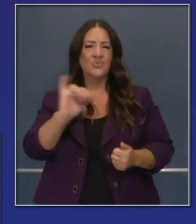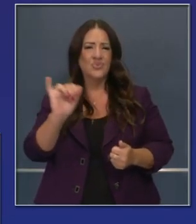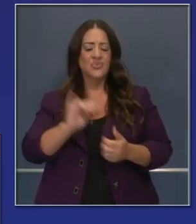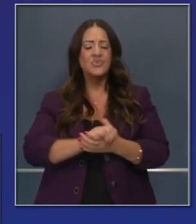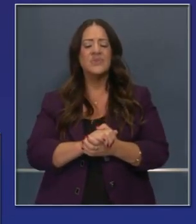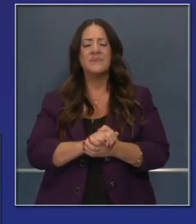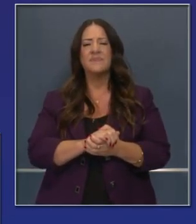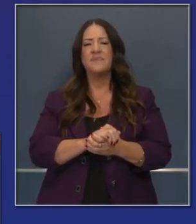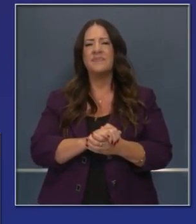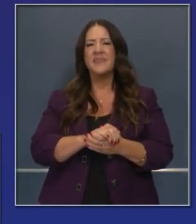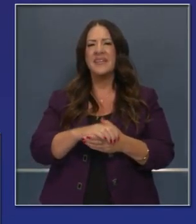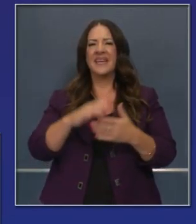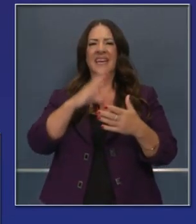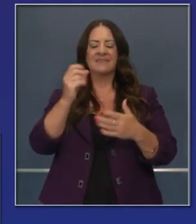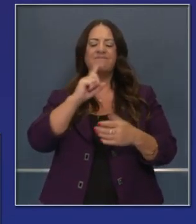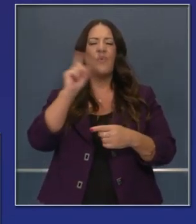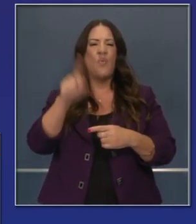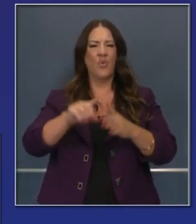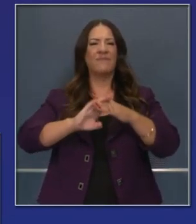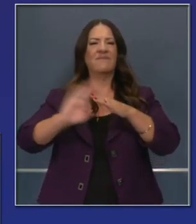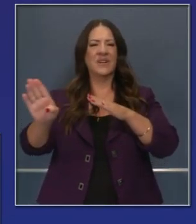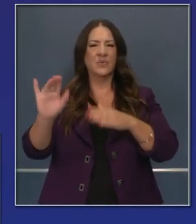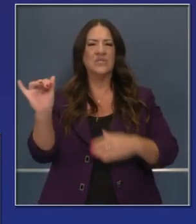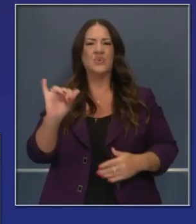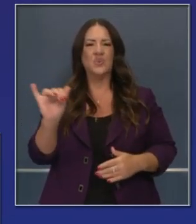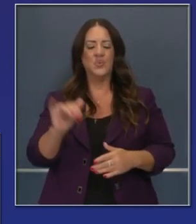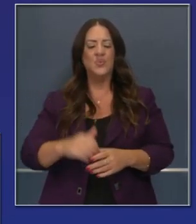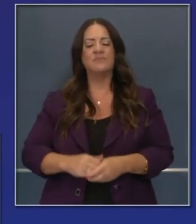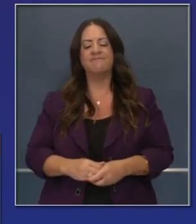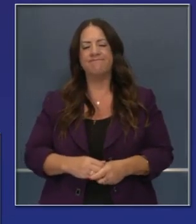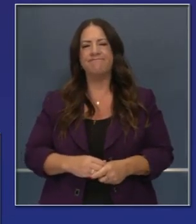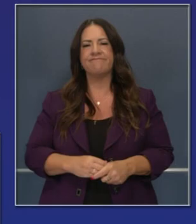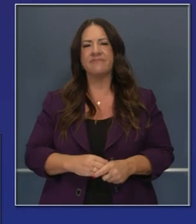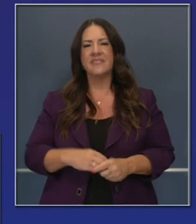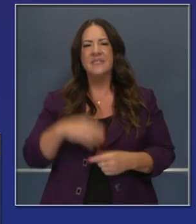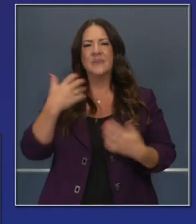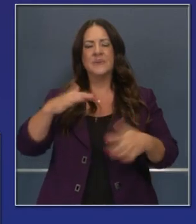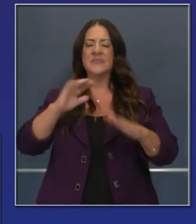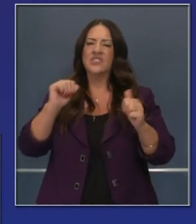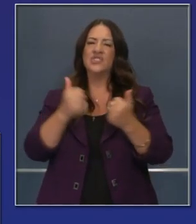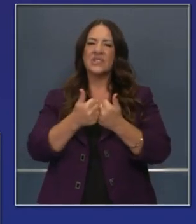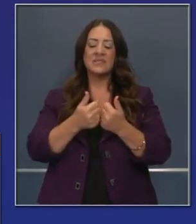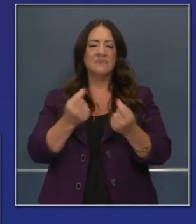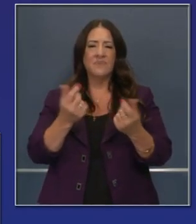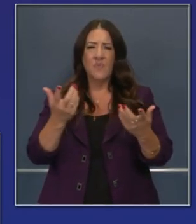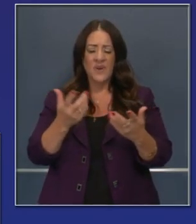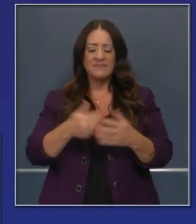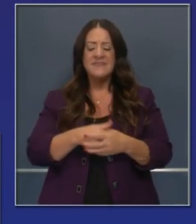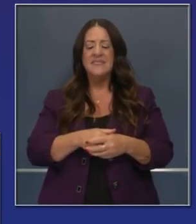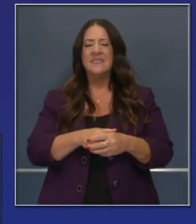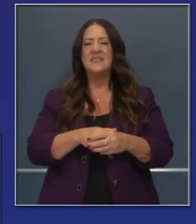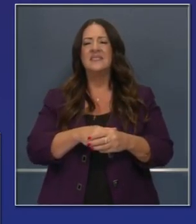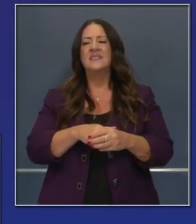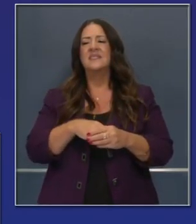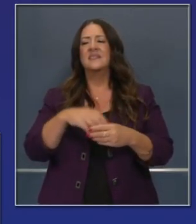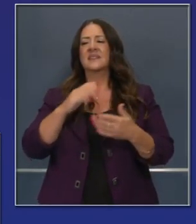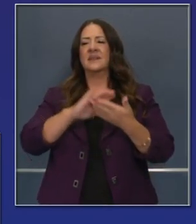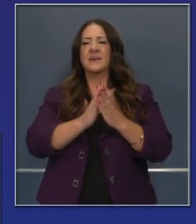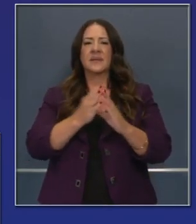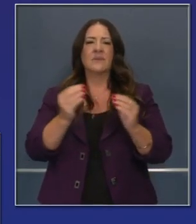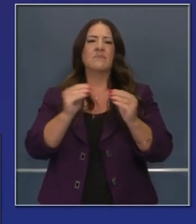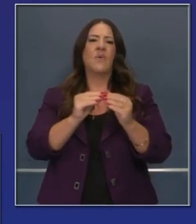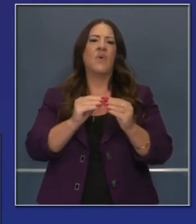área. Las órdenes de evacuación, ya conocidas por muchos, se están